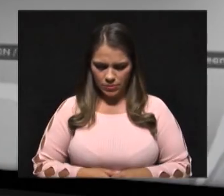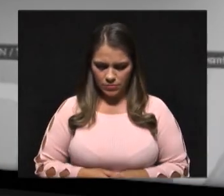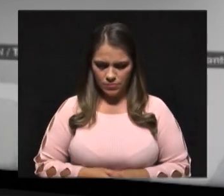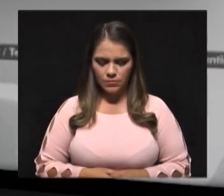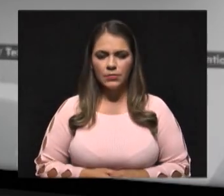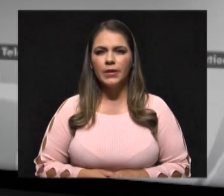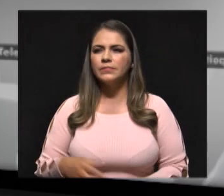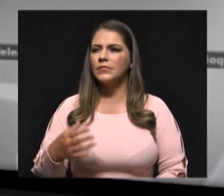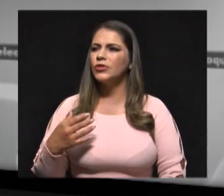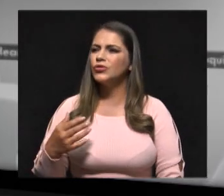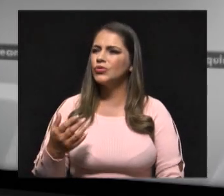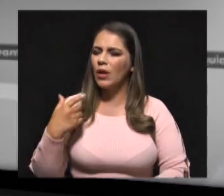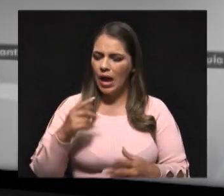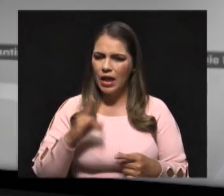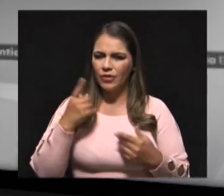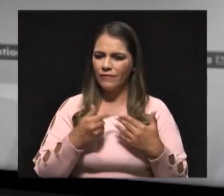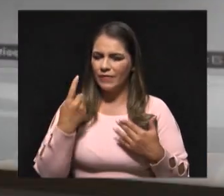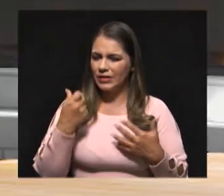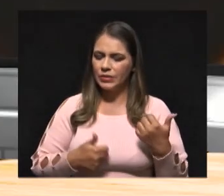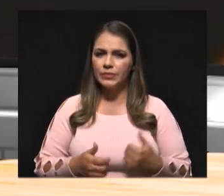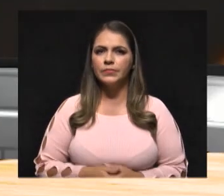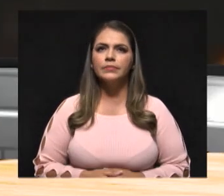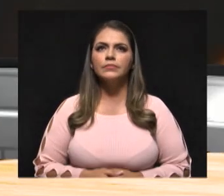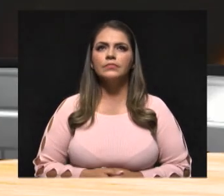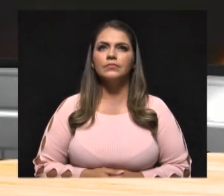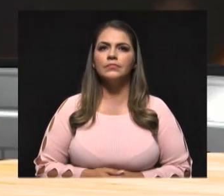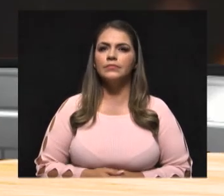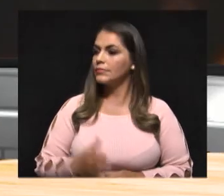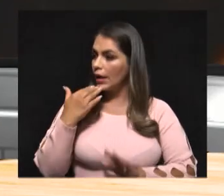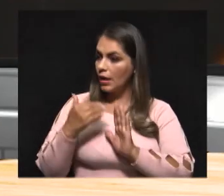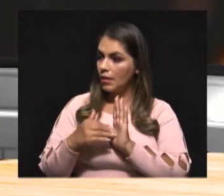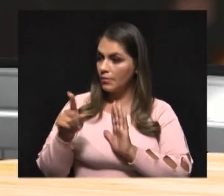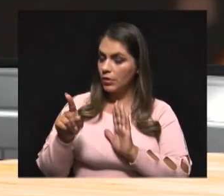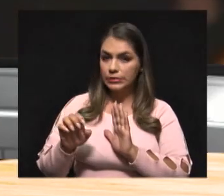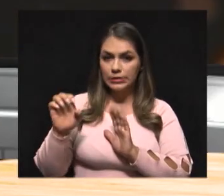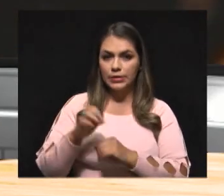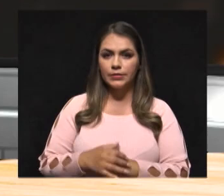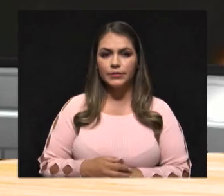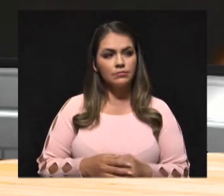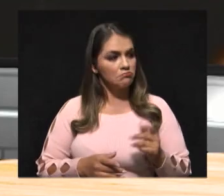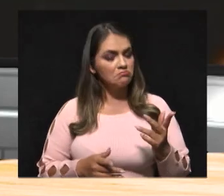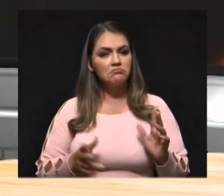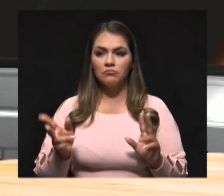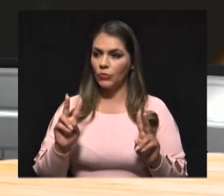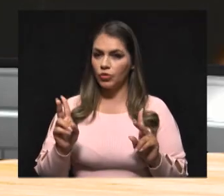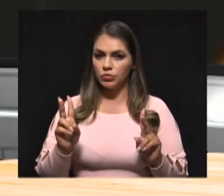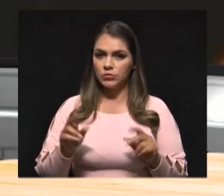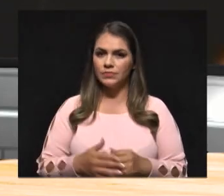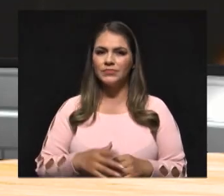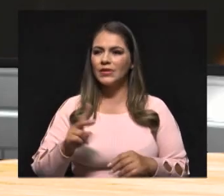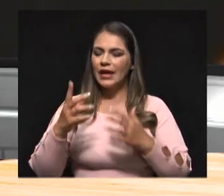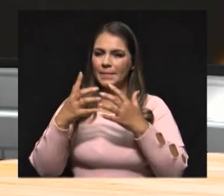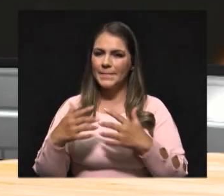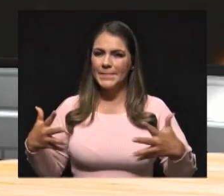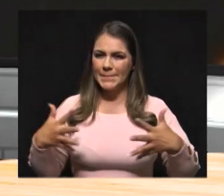estos gobernantes avancen en ese camino está perfecto el ejemplo y está el perfecto el ejemplo que mencionabas ahorita de la red de muchas industrias